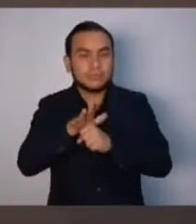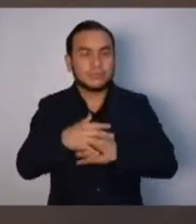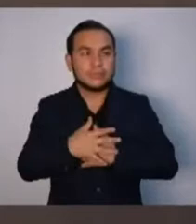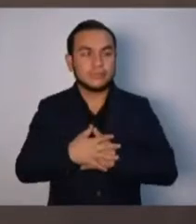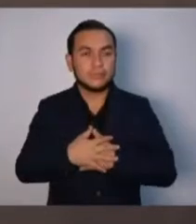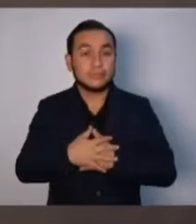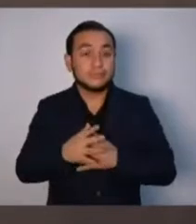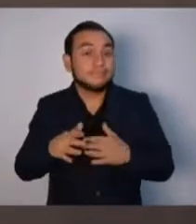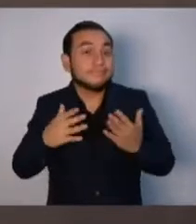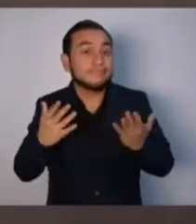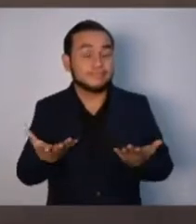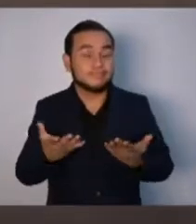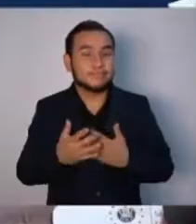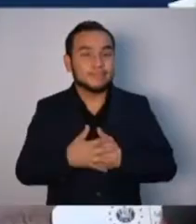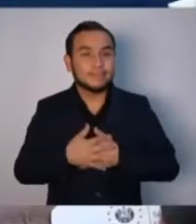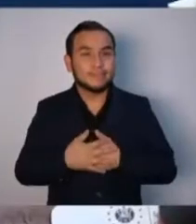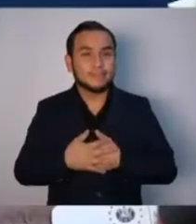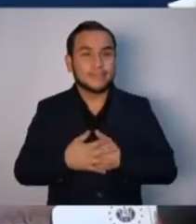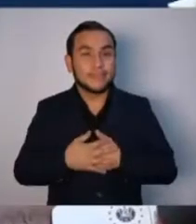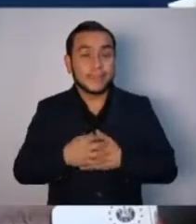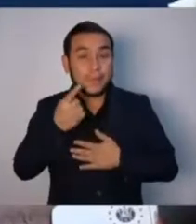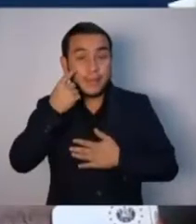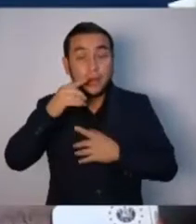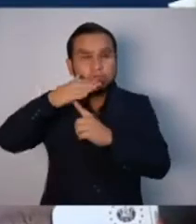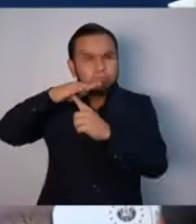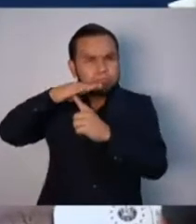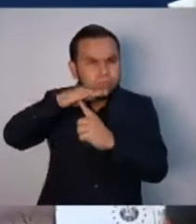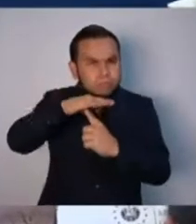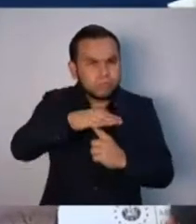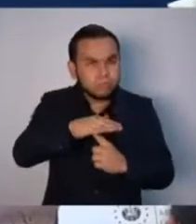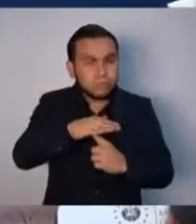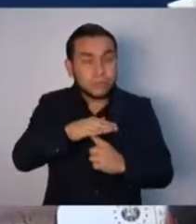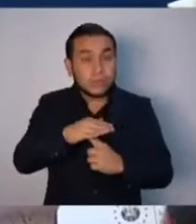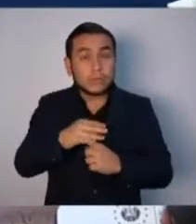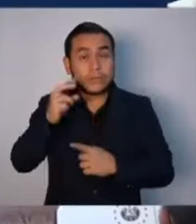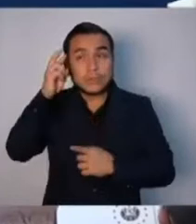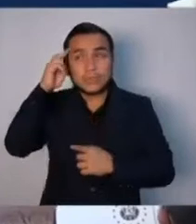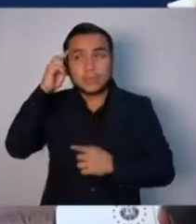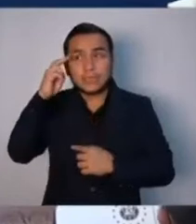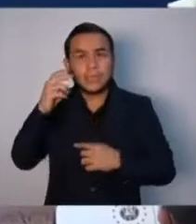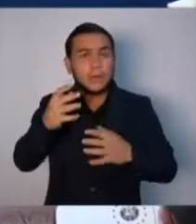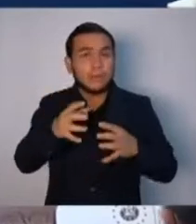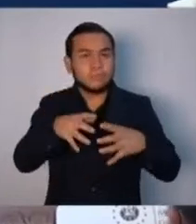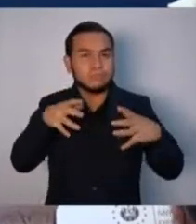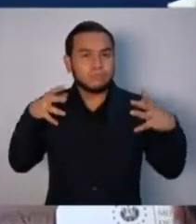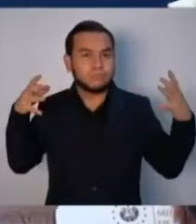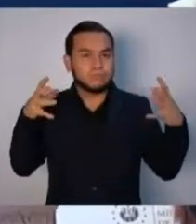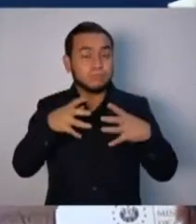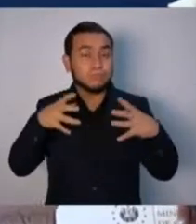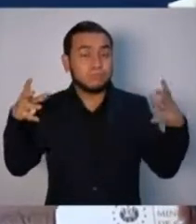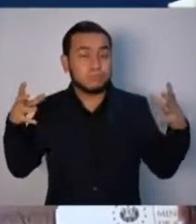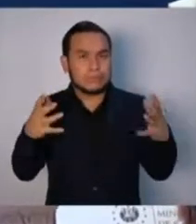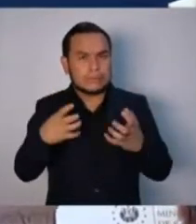y entonces cuando la media está rizada en el helicóptero pues el cortar tira bastante aire hacia los lados